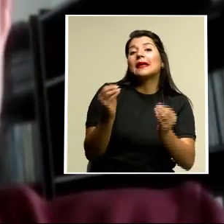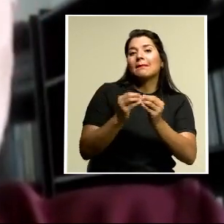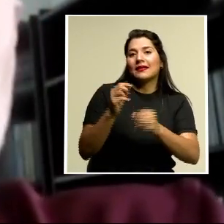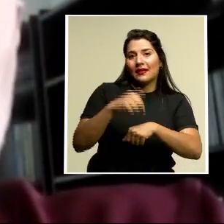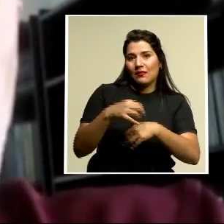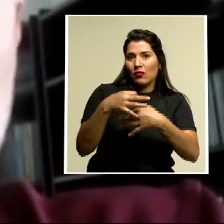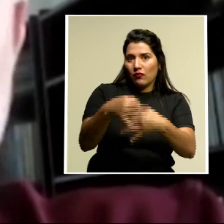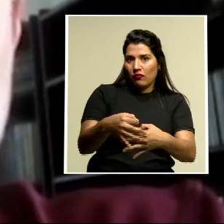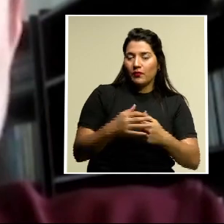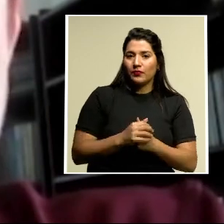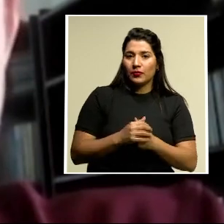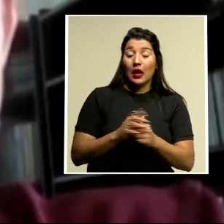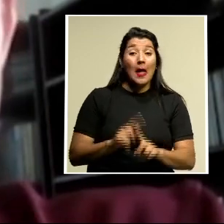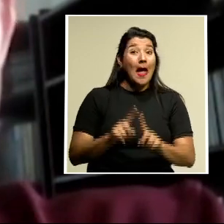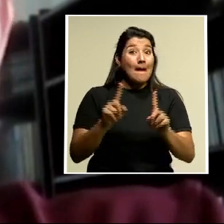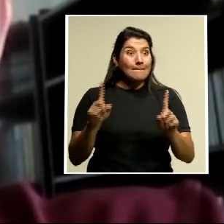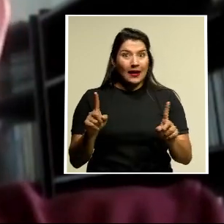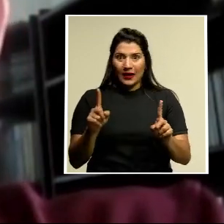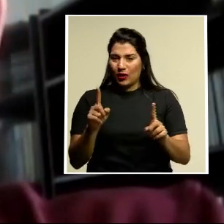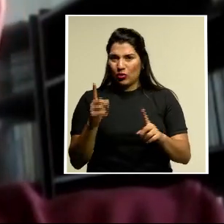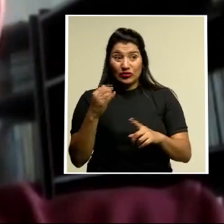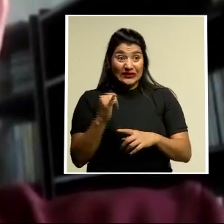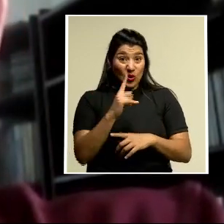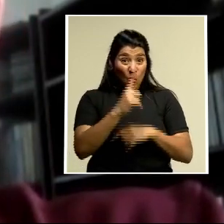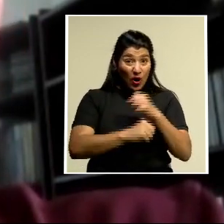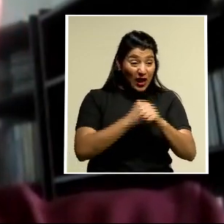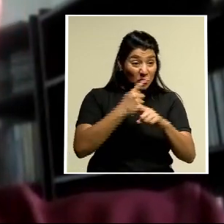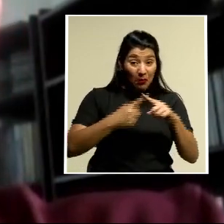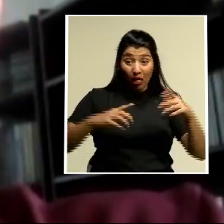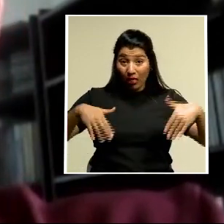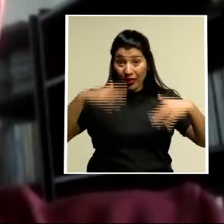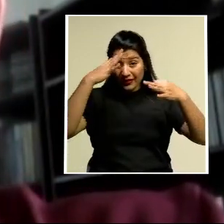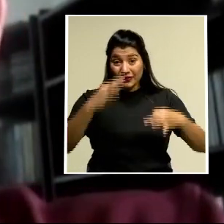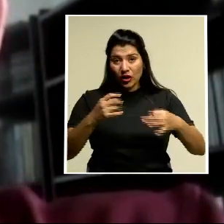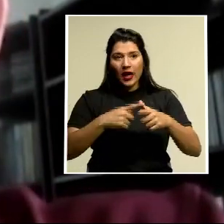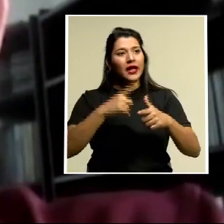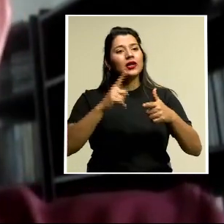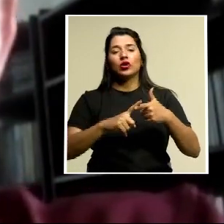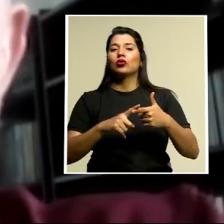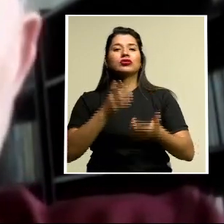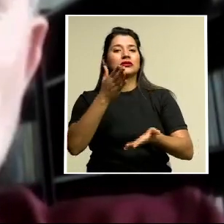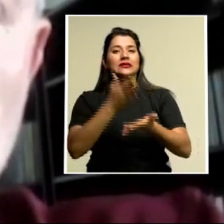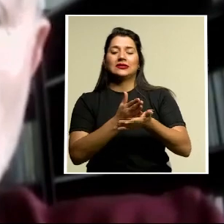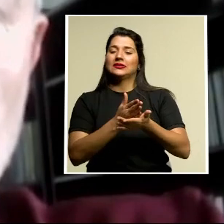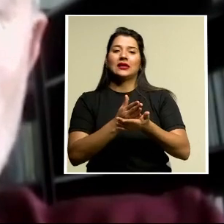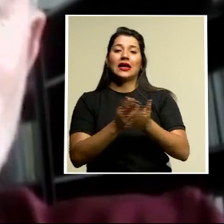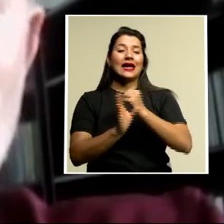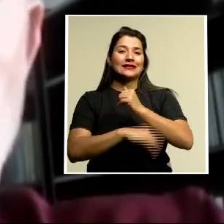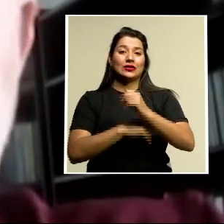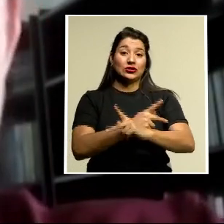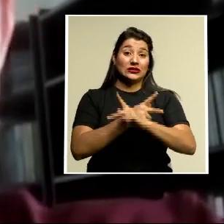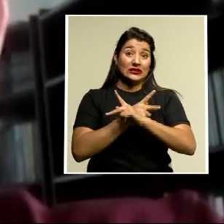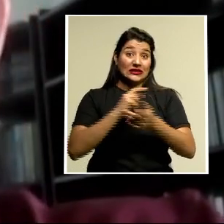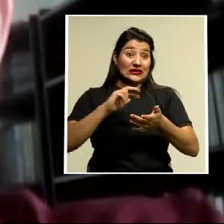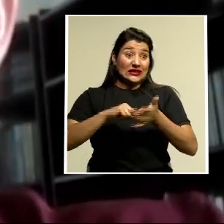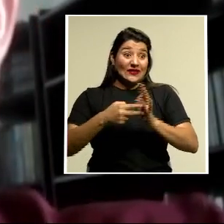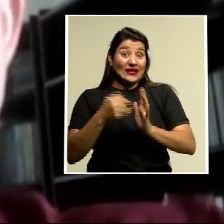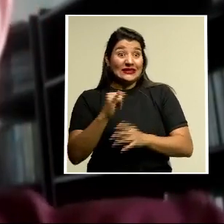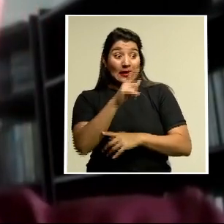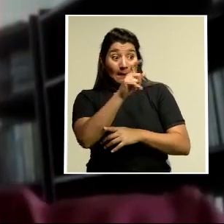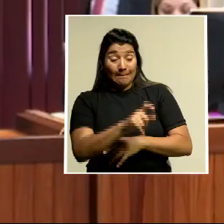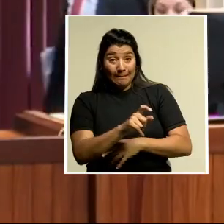ya en un juicio oral y público se escuchan todas esas pruebas que se recabaron, las testimoniales, documentales, periciales,